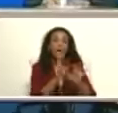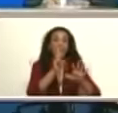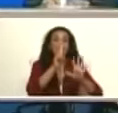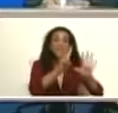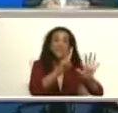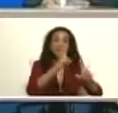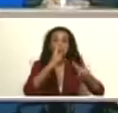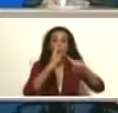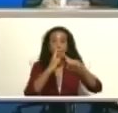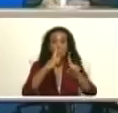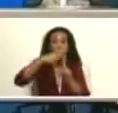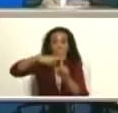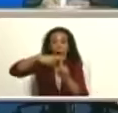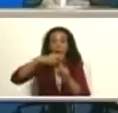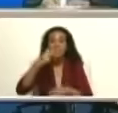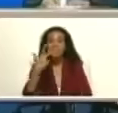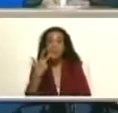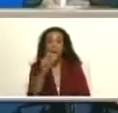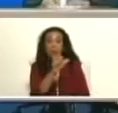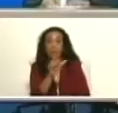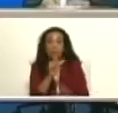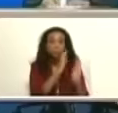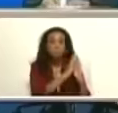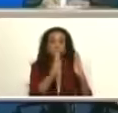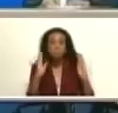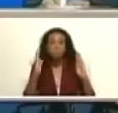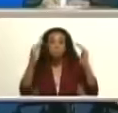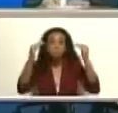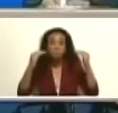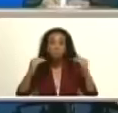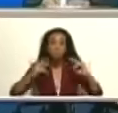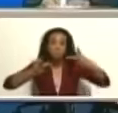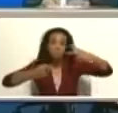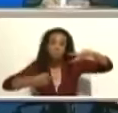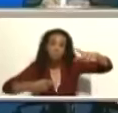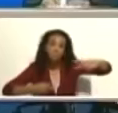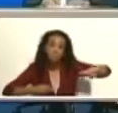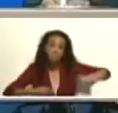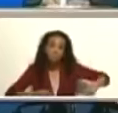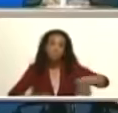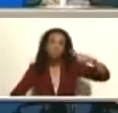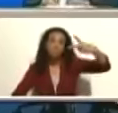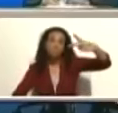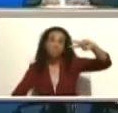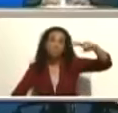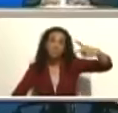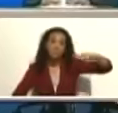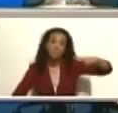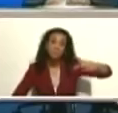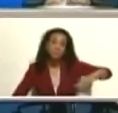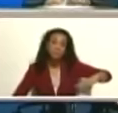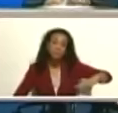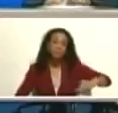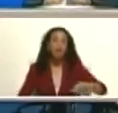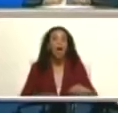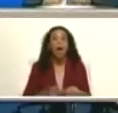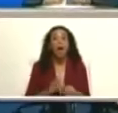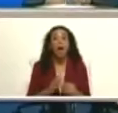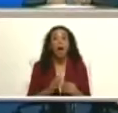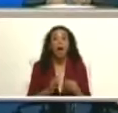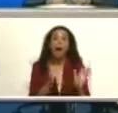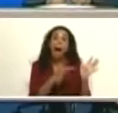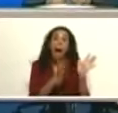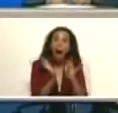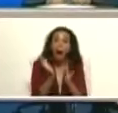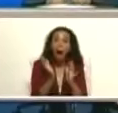7+7 ya. Correcto, vicepresidenta. Sí. Segundo trimestre, abril,